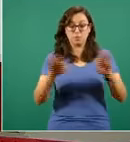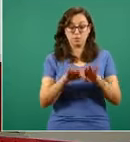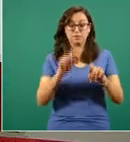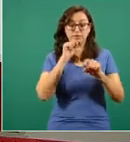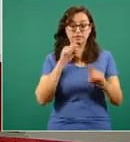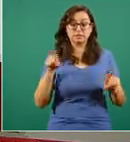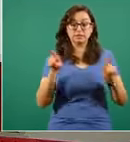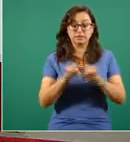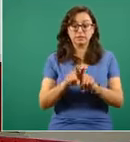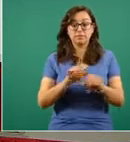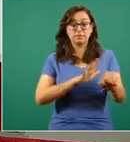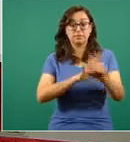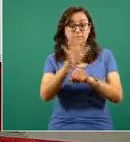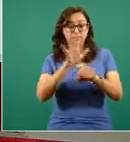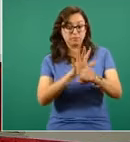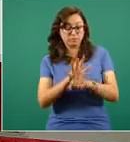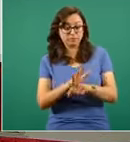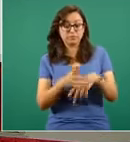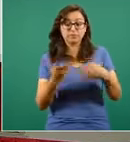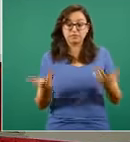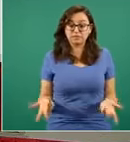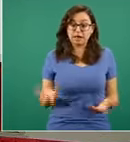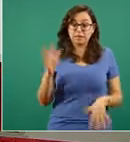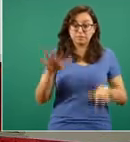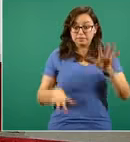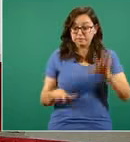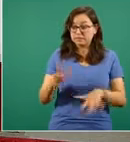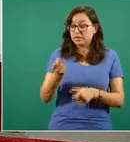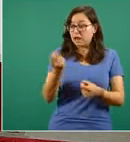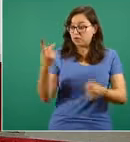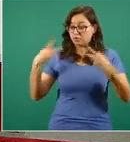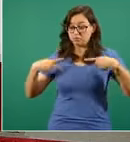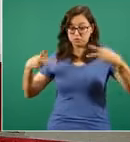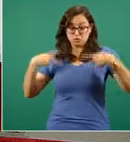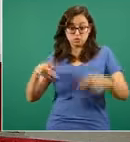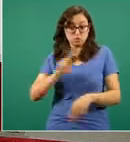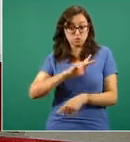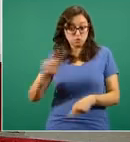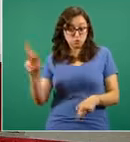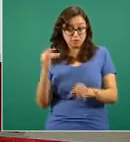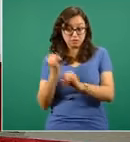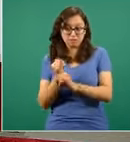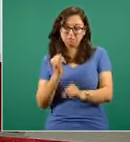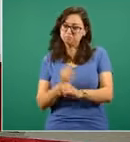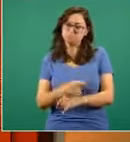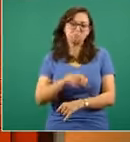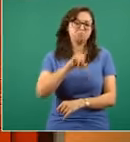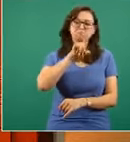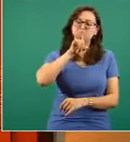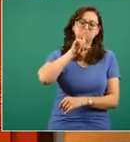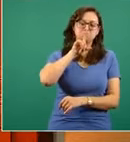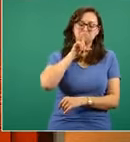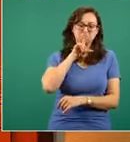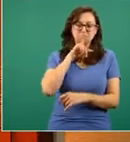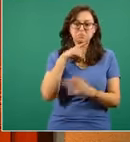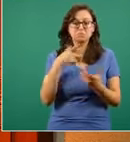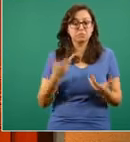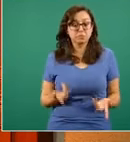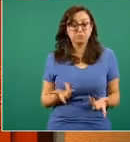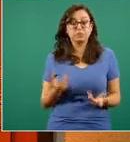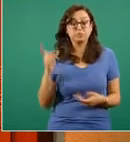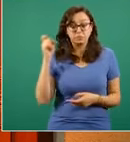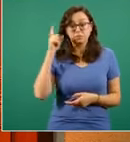no todas las personas cuentan con sistemas informáticos, no todas tienen acceso a conexiones